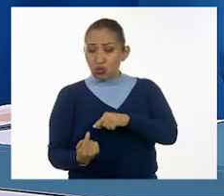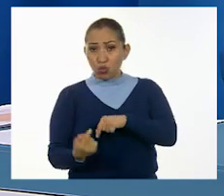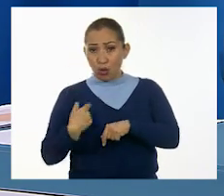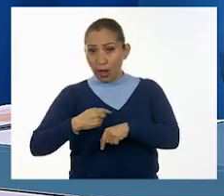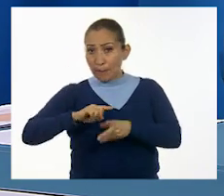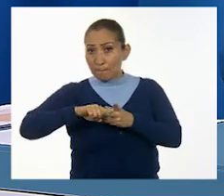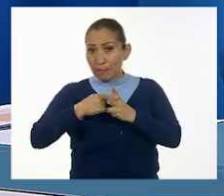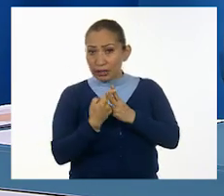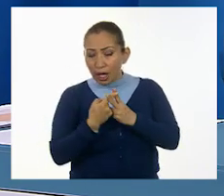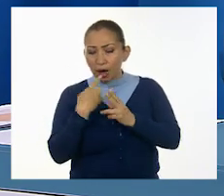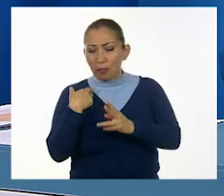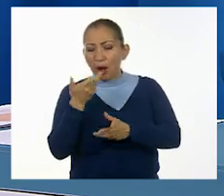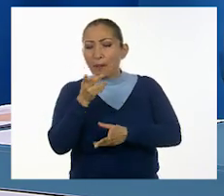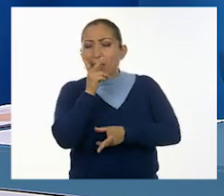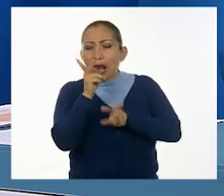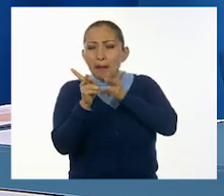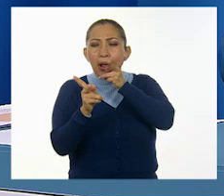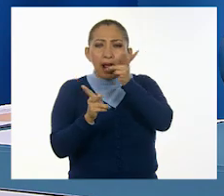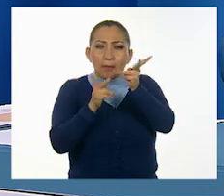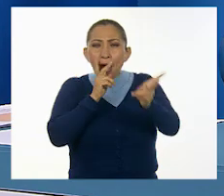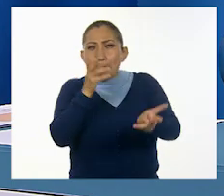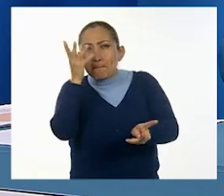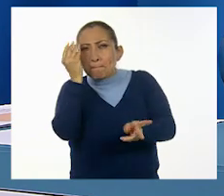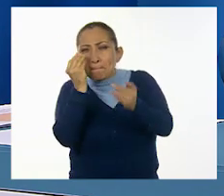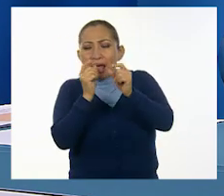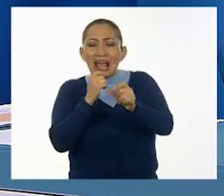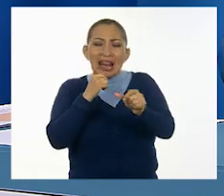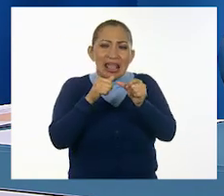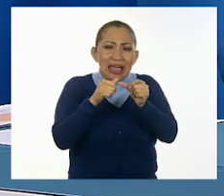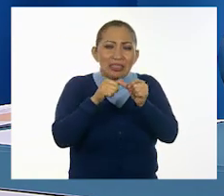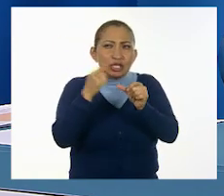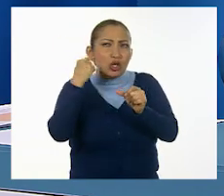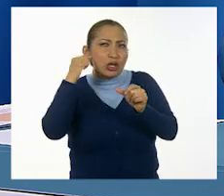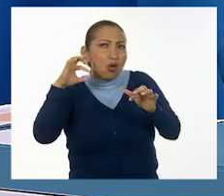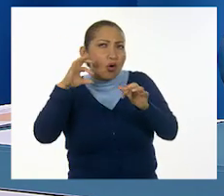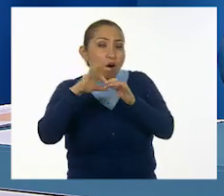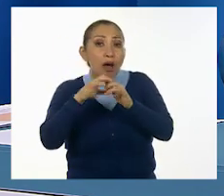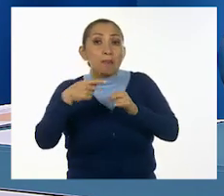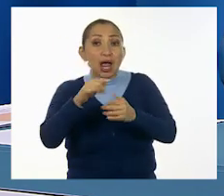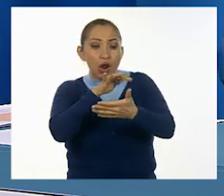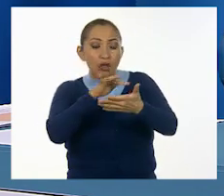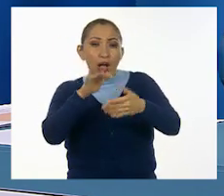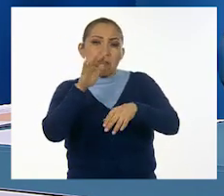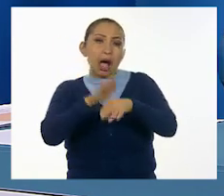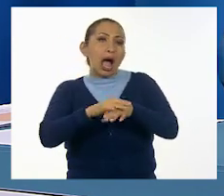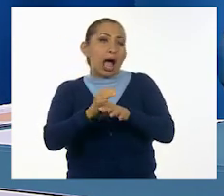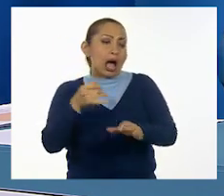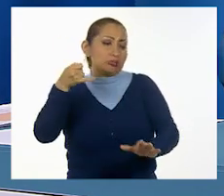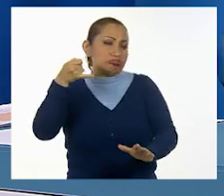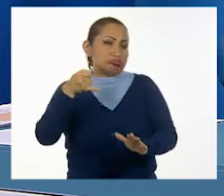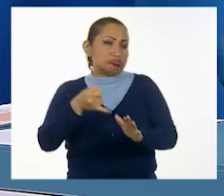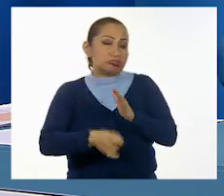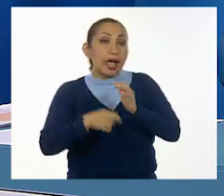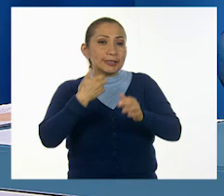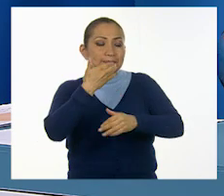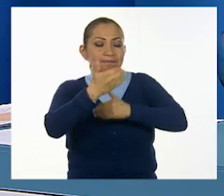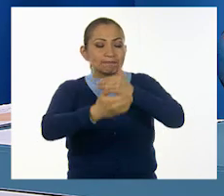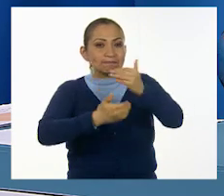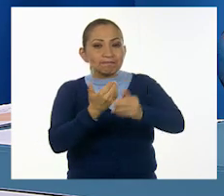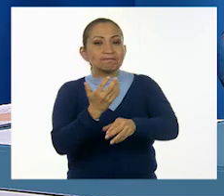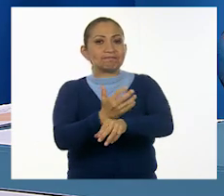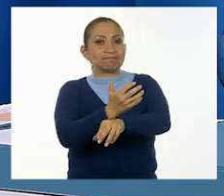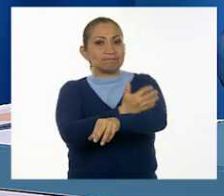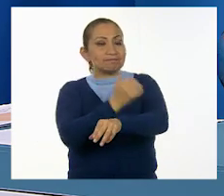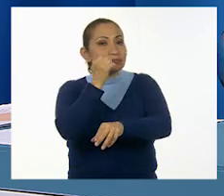nosotros empezamos a formar palabras, a formar letras y a formar sonidos, pero la lectura va mucho más allá de eso. Es un proceso que nos